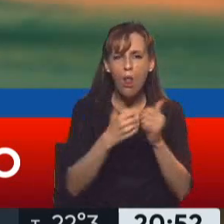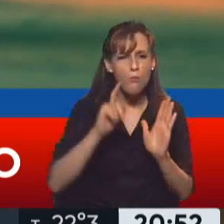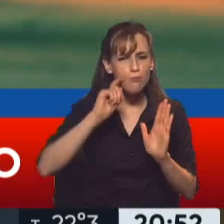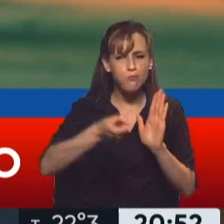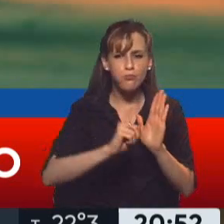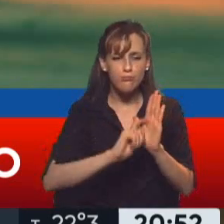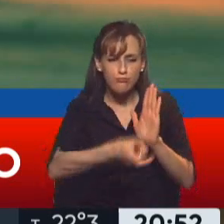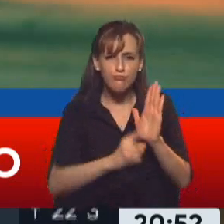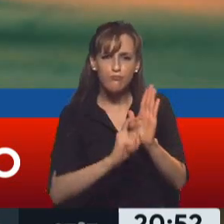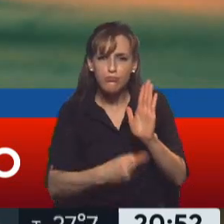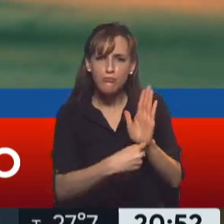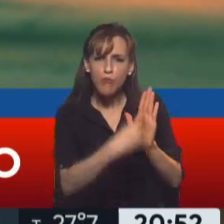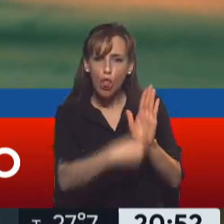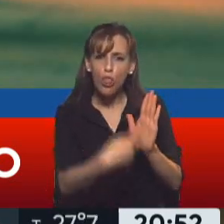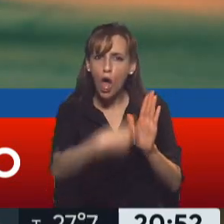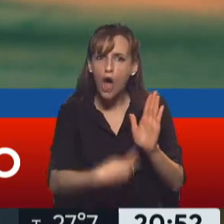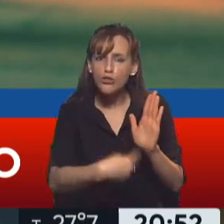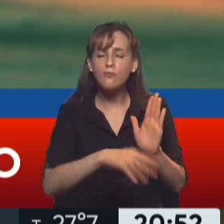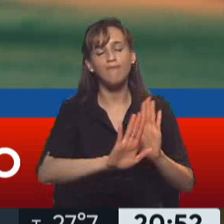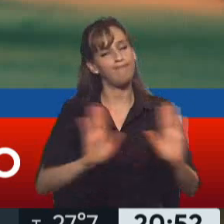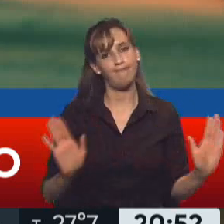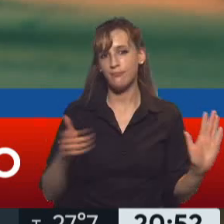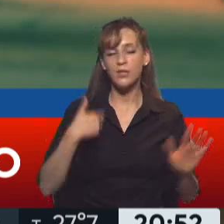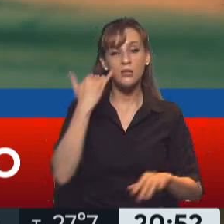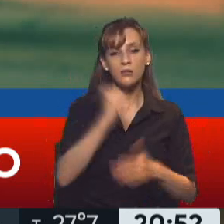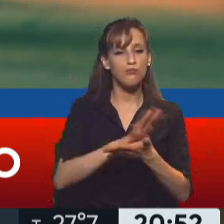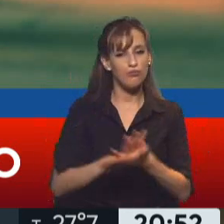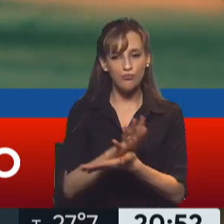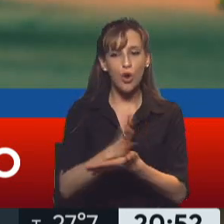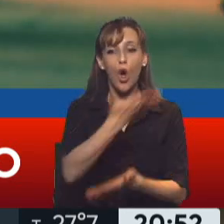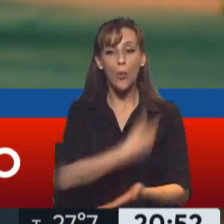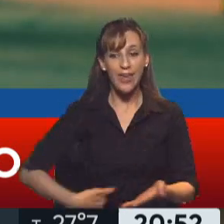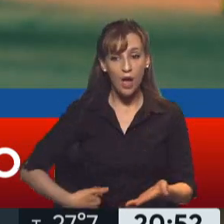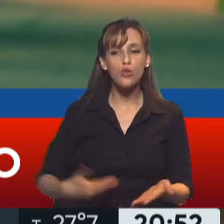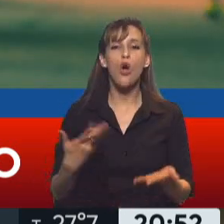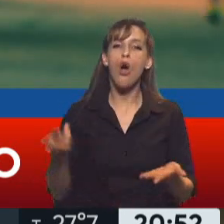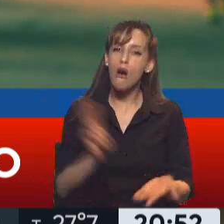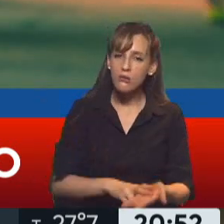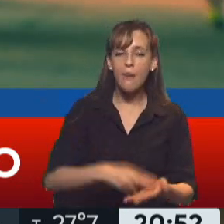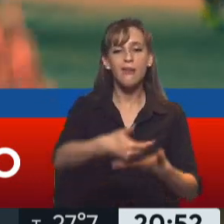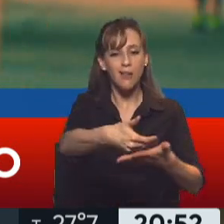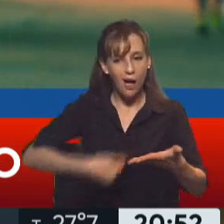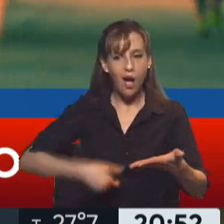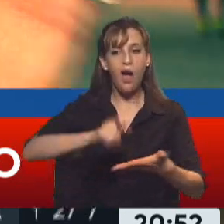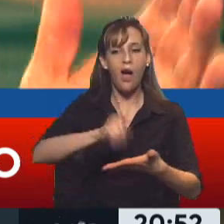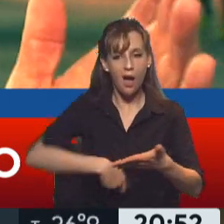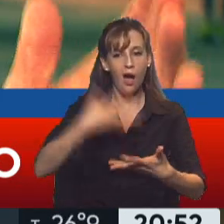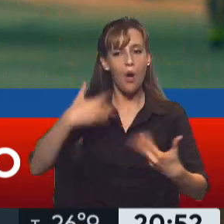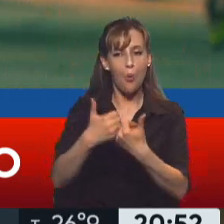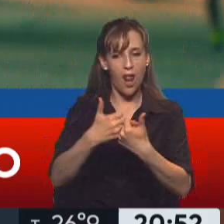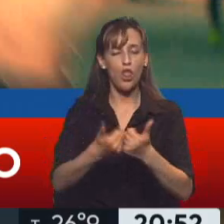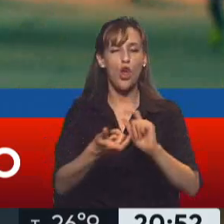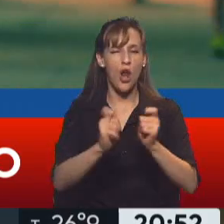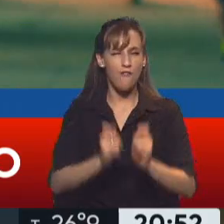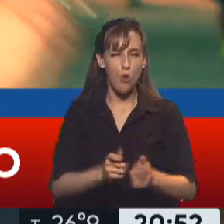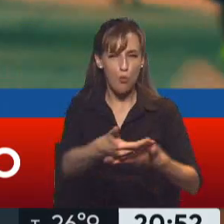nuevo acuerdo, esto se resolviera, el gobierno podría reformular de nuevo el acuerdo y decir, señores, el Fondo Monetario no